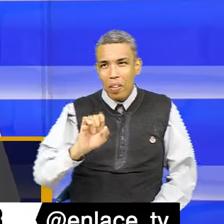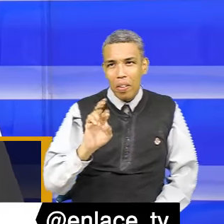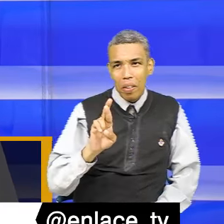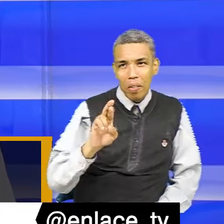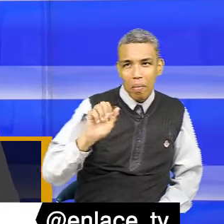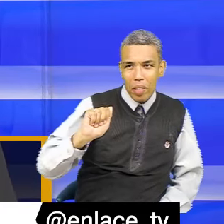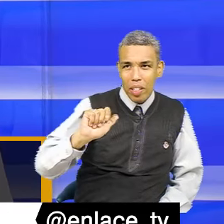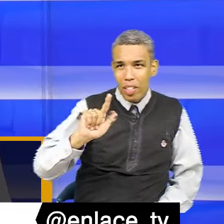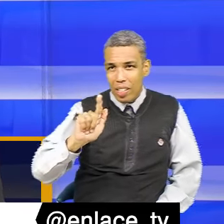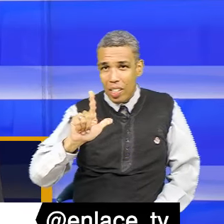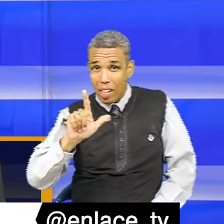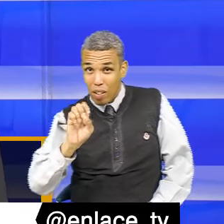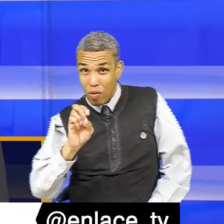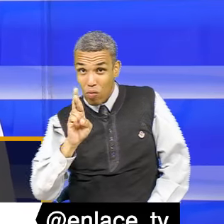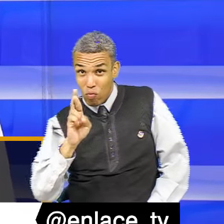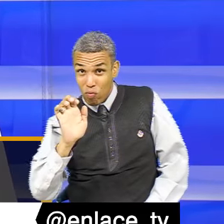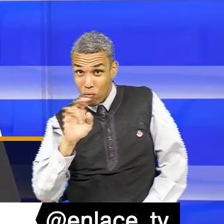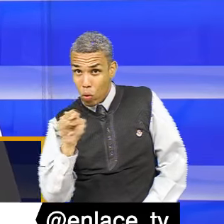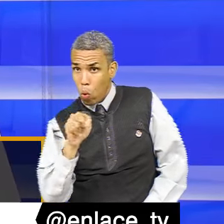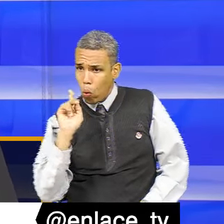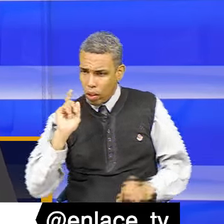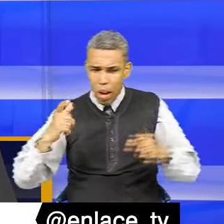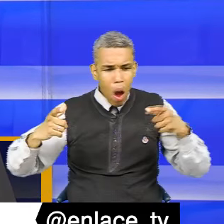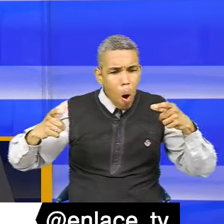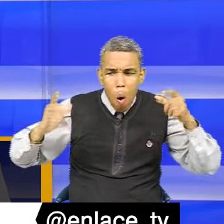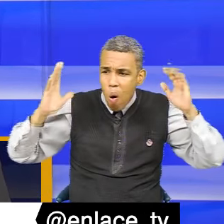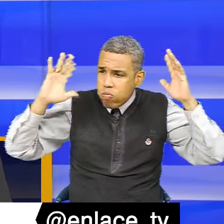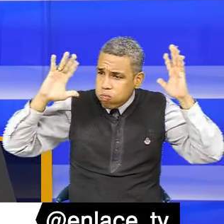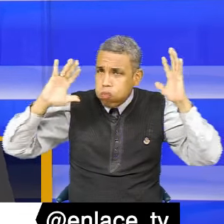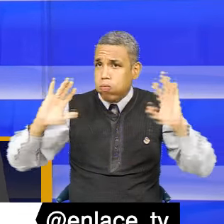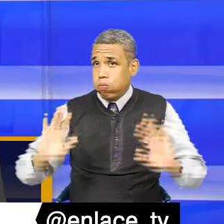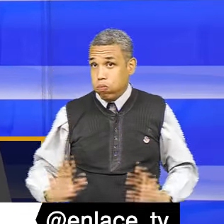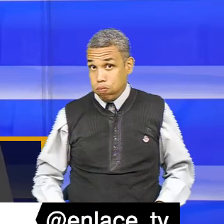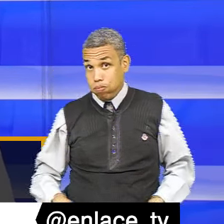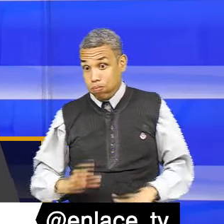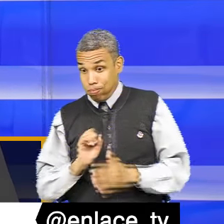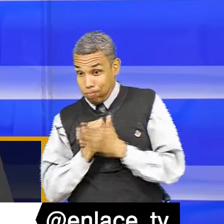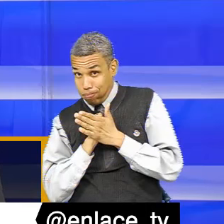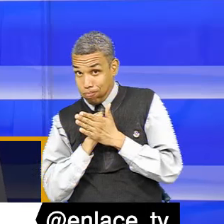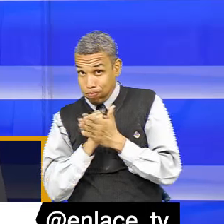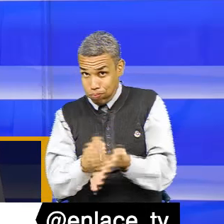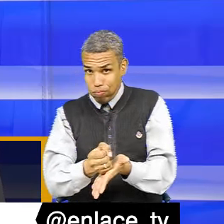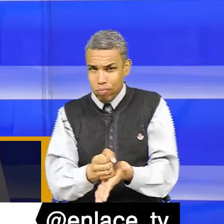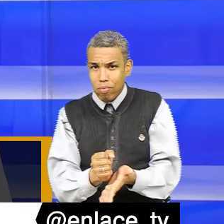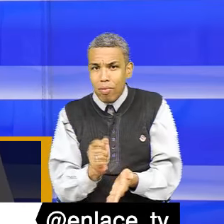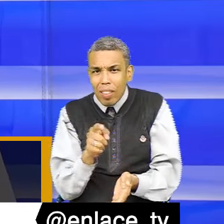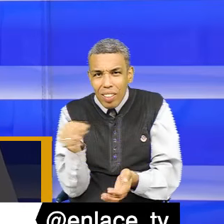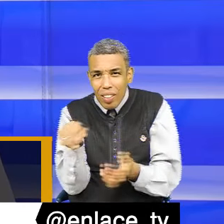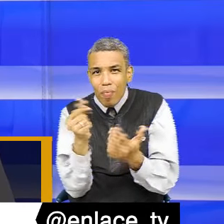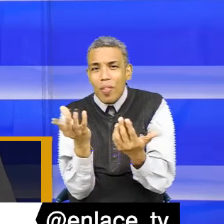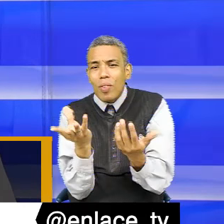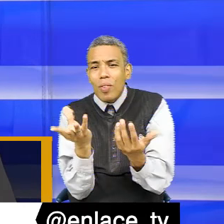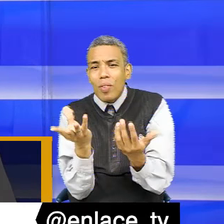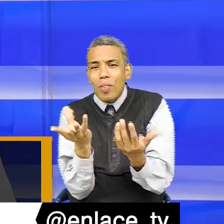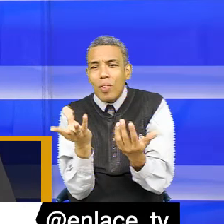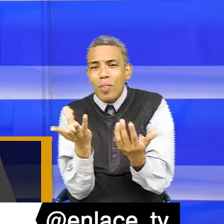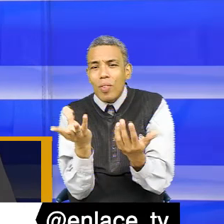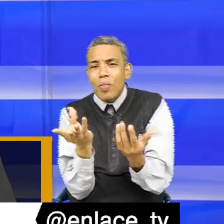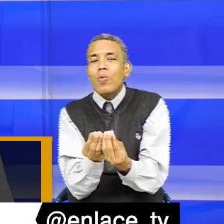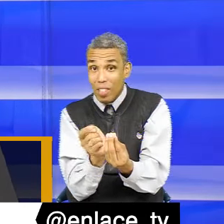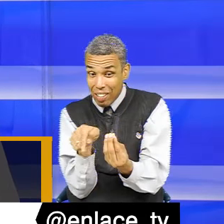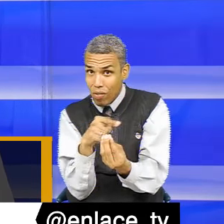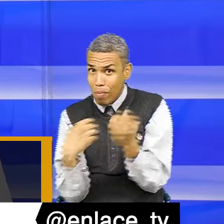sectores, y vuelvo y lo repito, un cumpleaños sanamente. Tengo un excelente equipo de trabajo que al cual le mando un saludo especial. Estamos